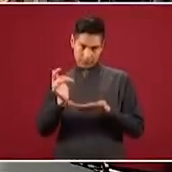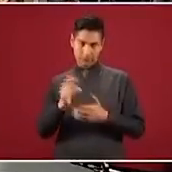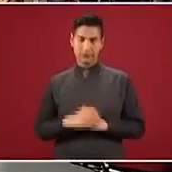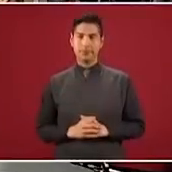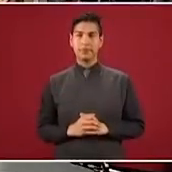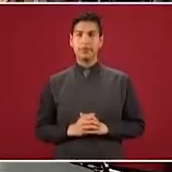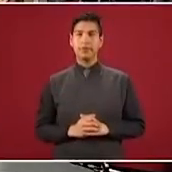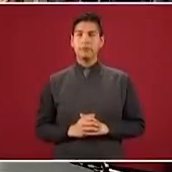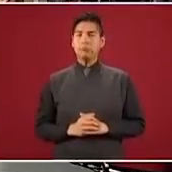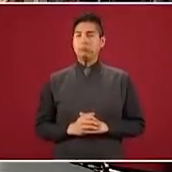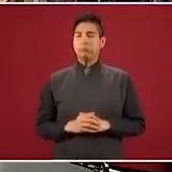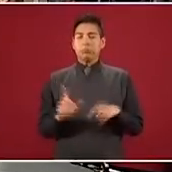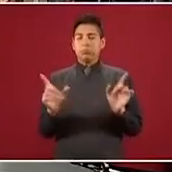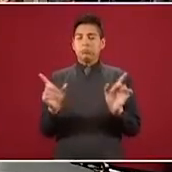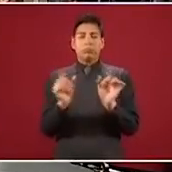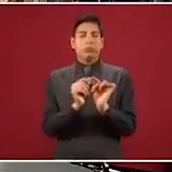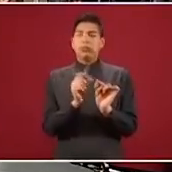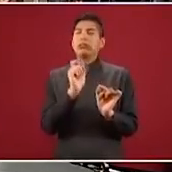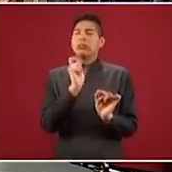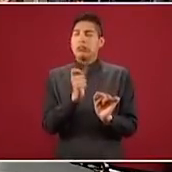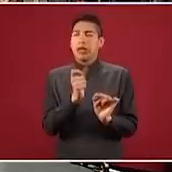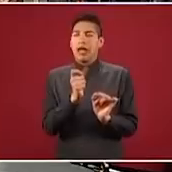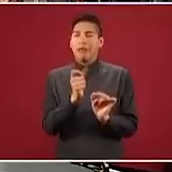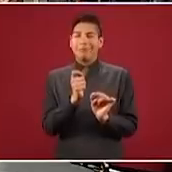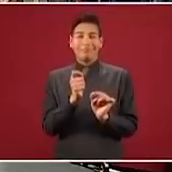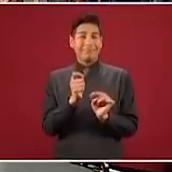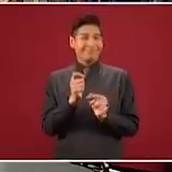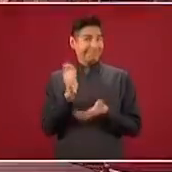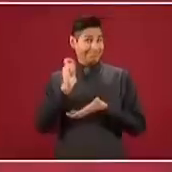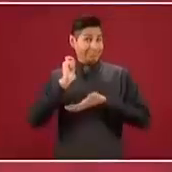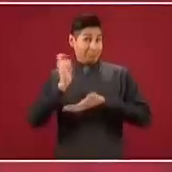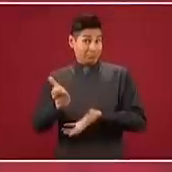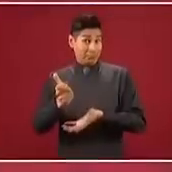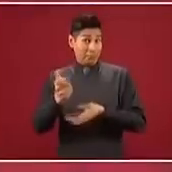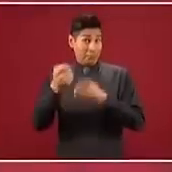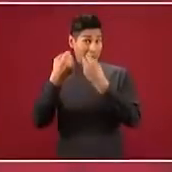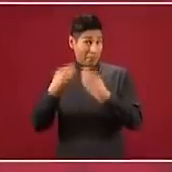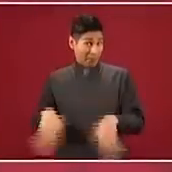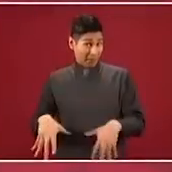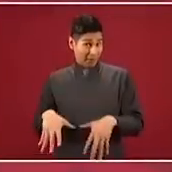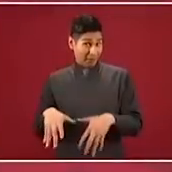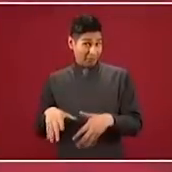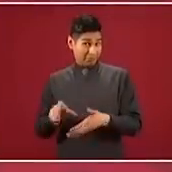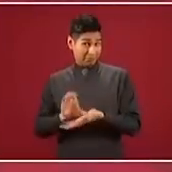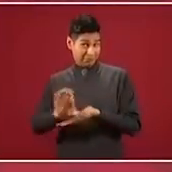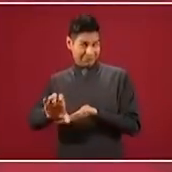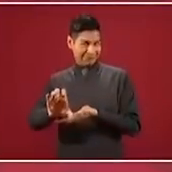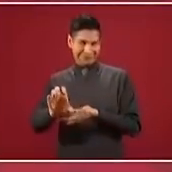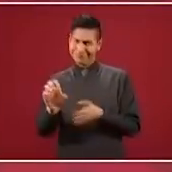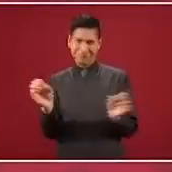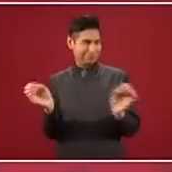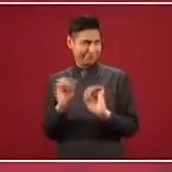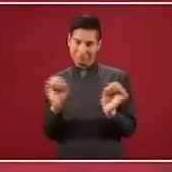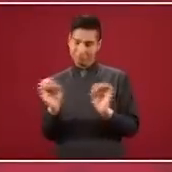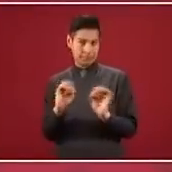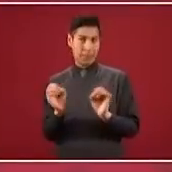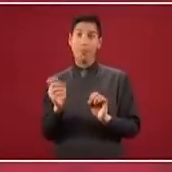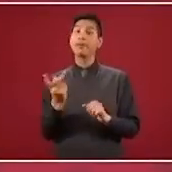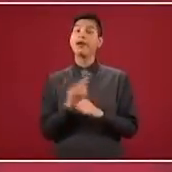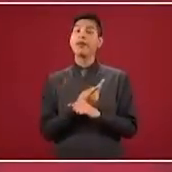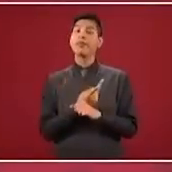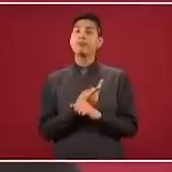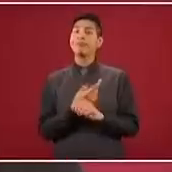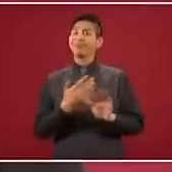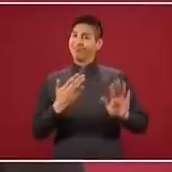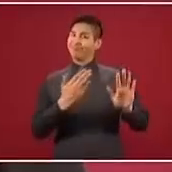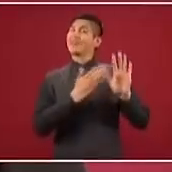En una frase, no ceden nada. Su compromiso de proteger la salud de las personas y